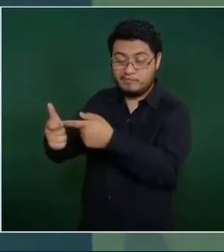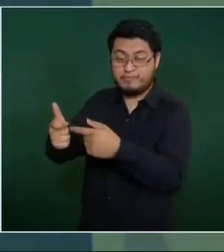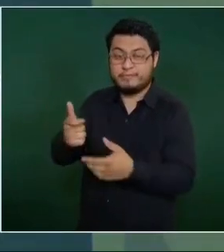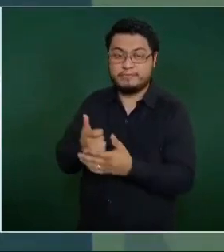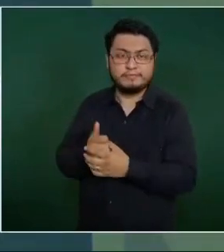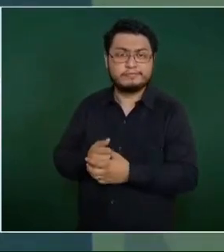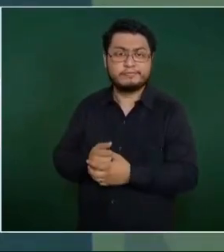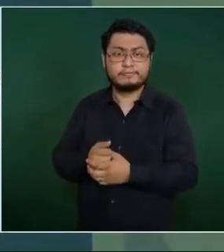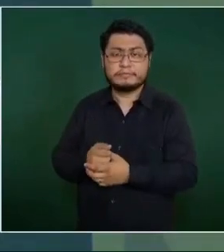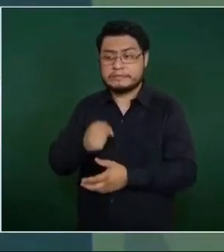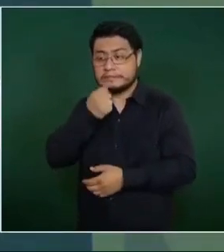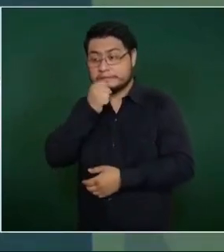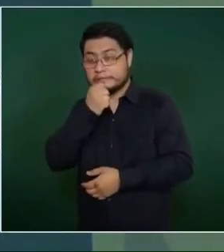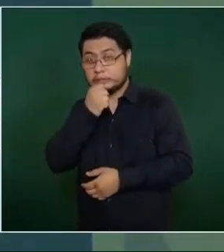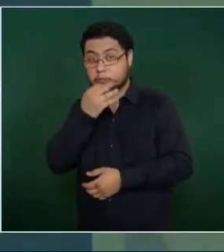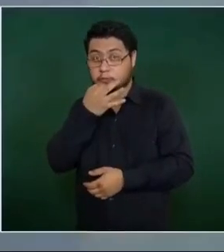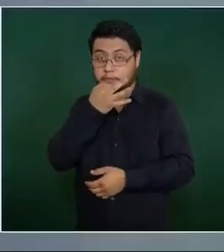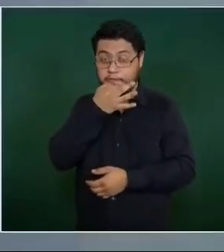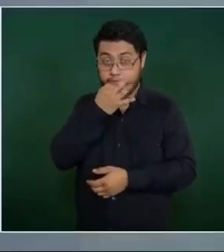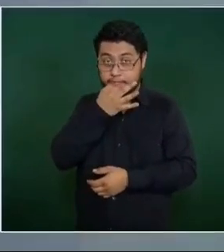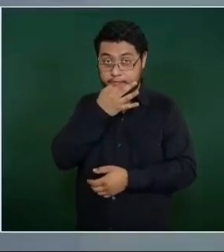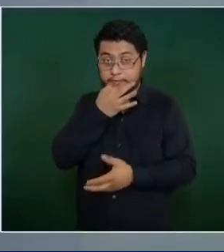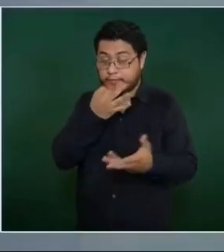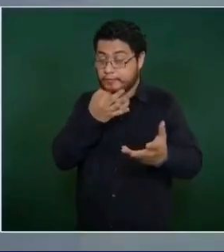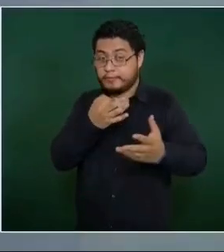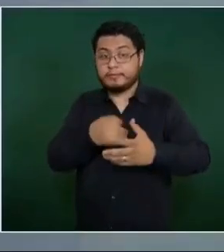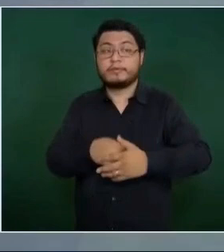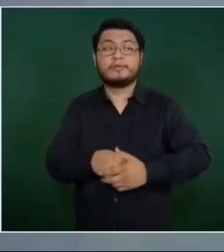por segundo, por minuto. Ahí está.